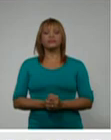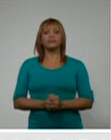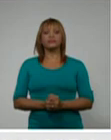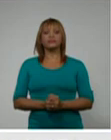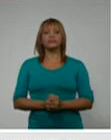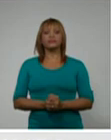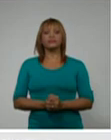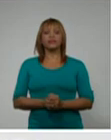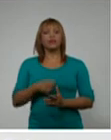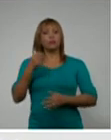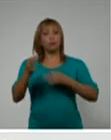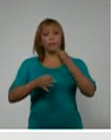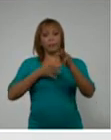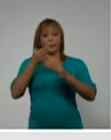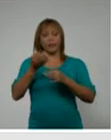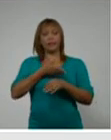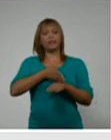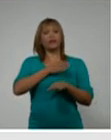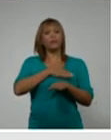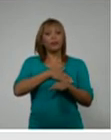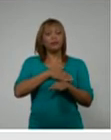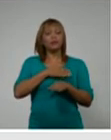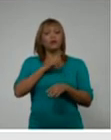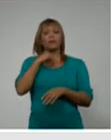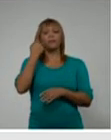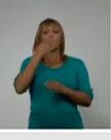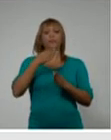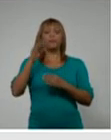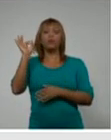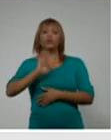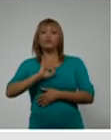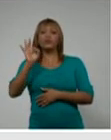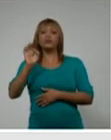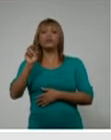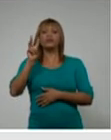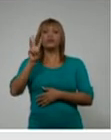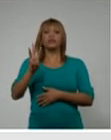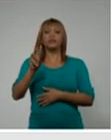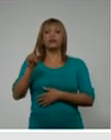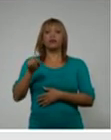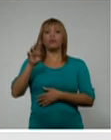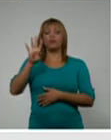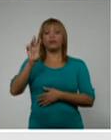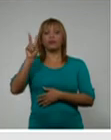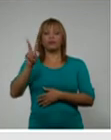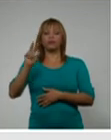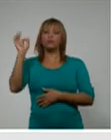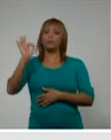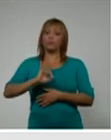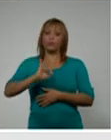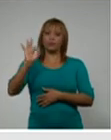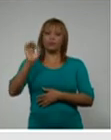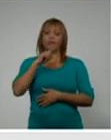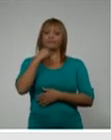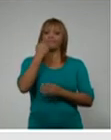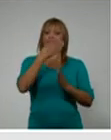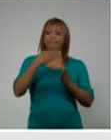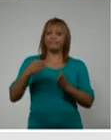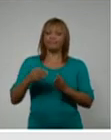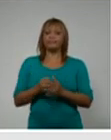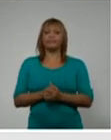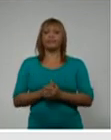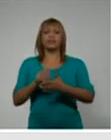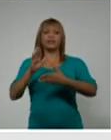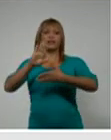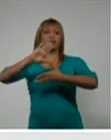había dicho anteriormente, eso da una letalidad de un 3,42%. La región de las